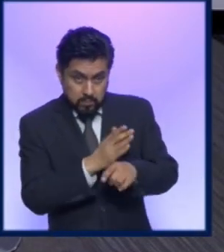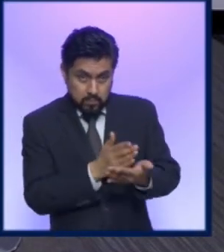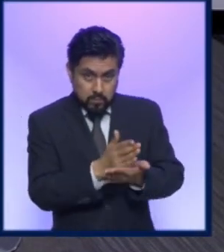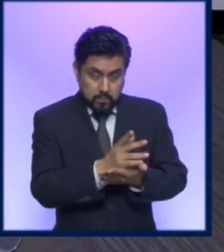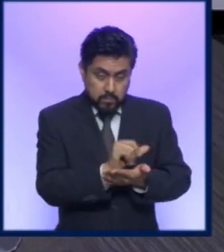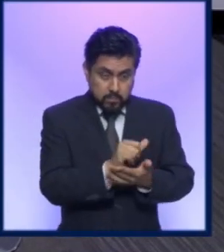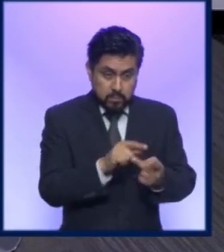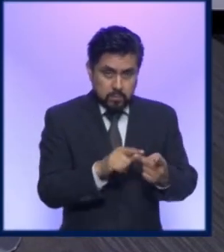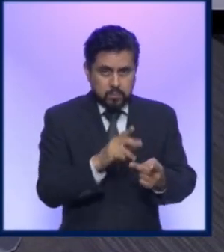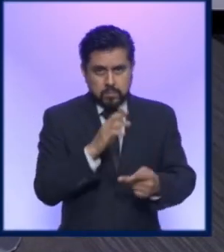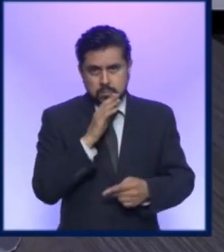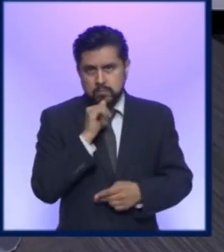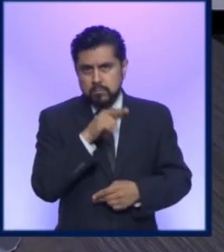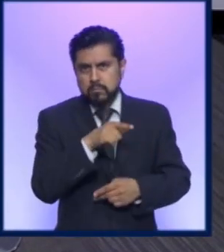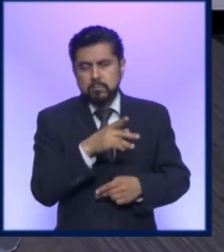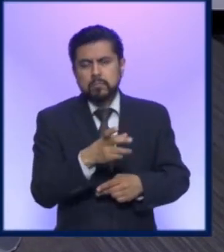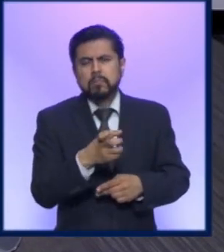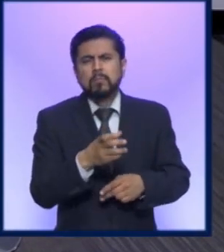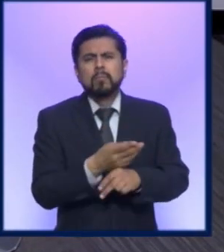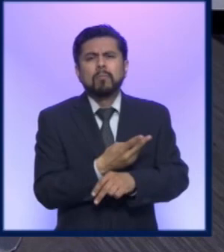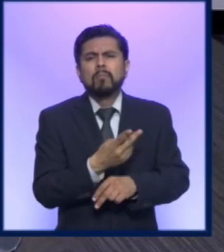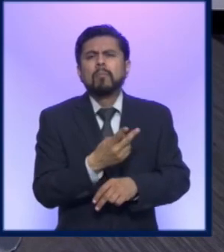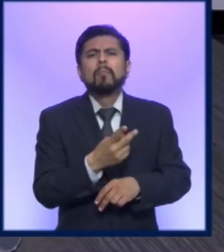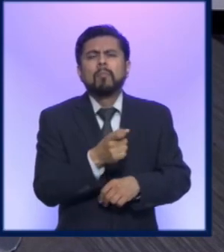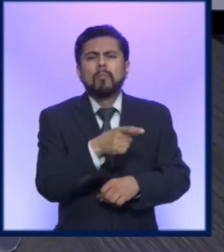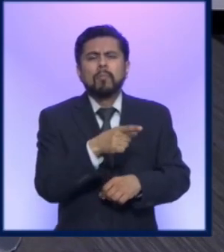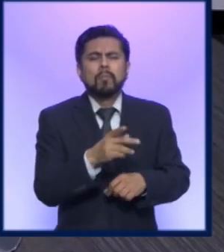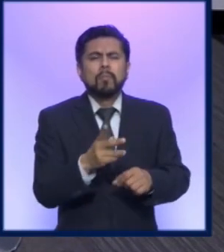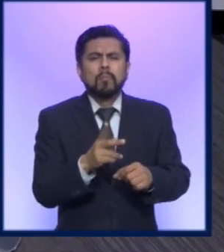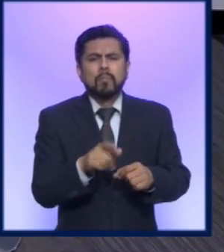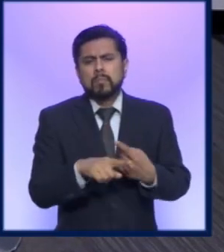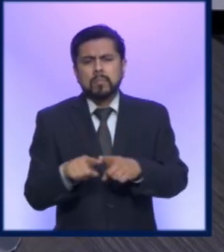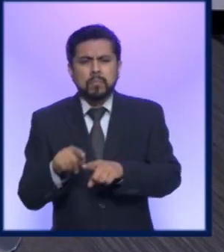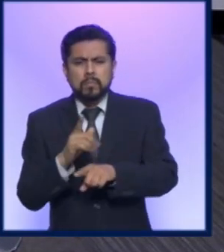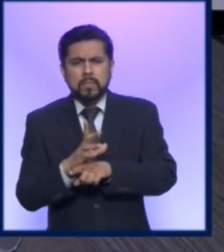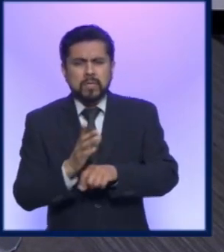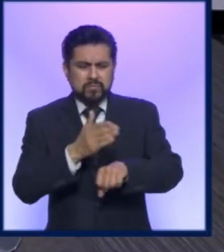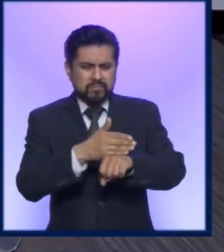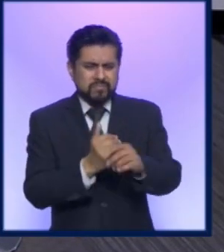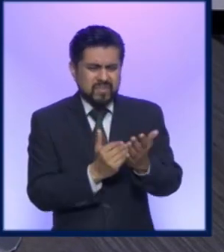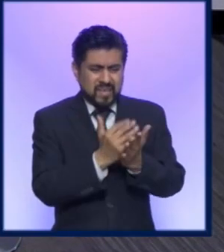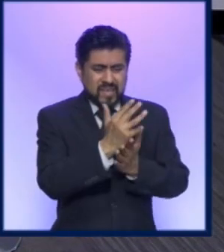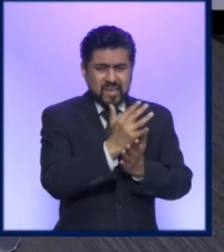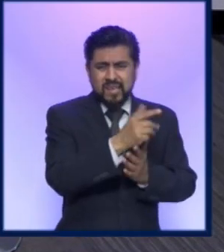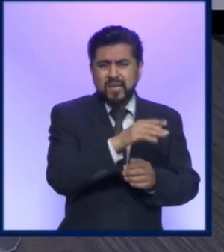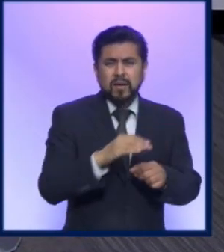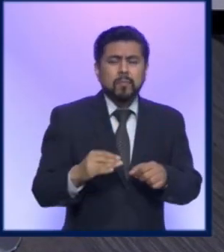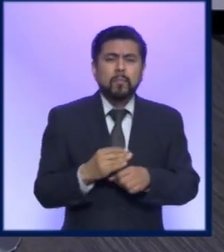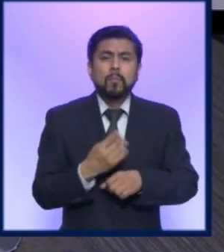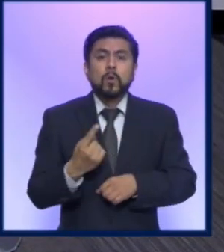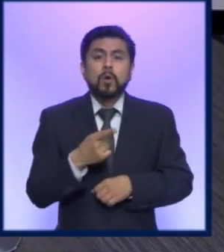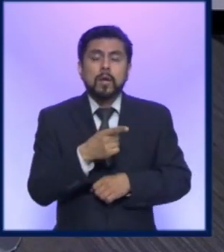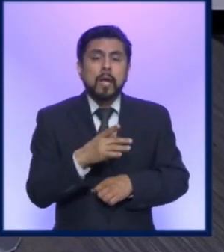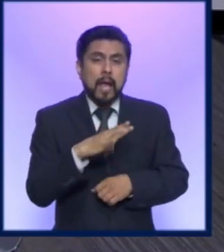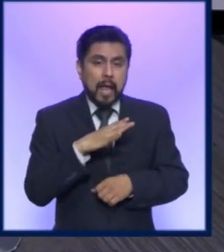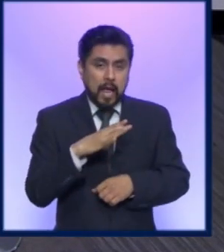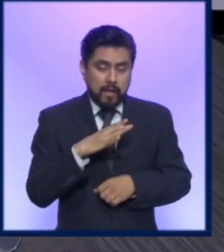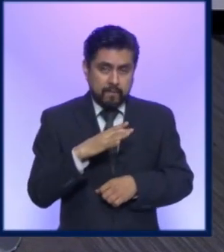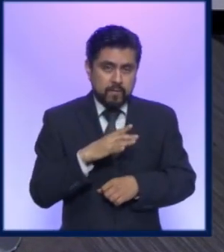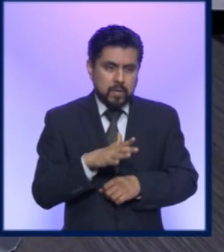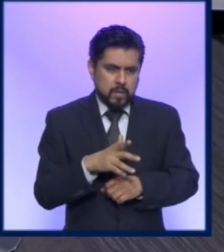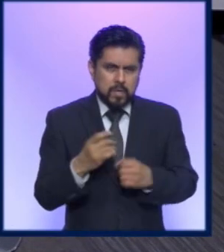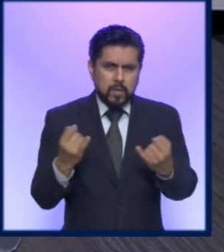electoral en curso lo que implicaba era que era una sanción desproporcional porque eh existía una infracción